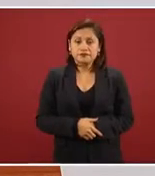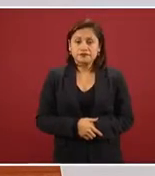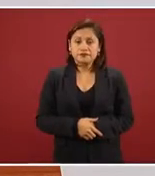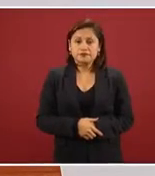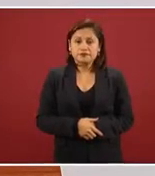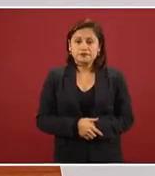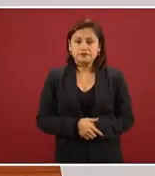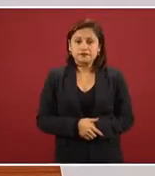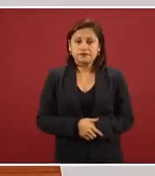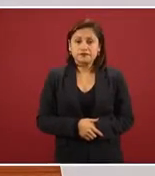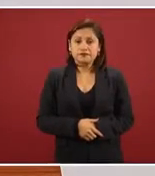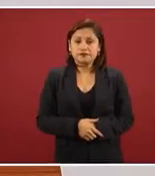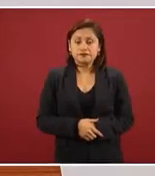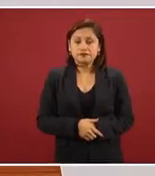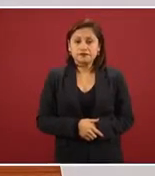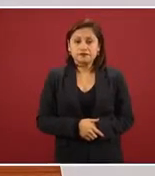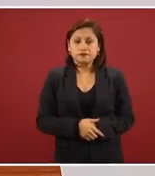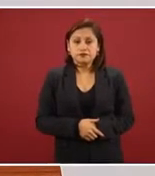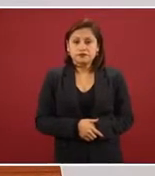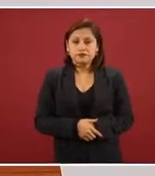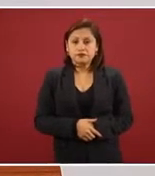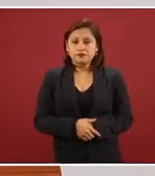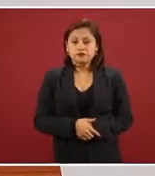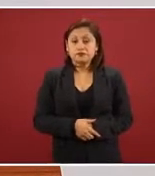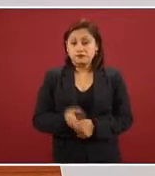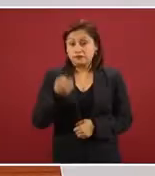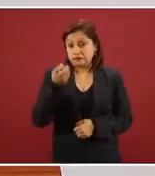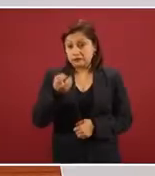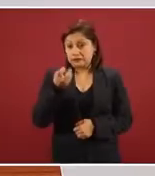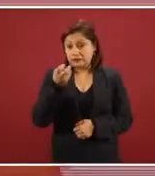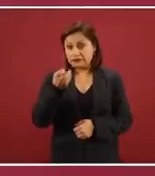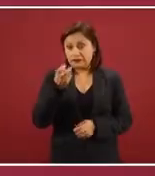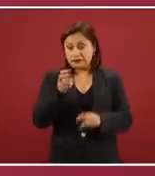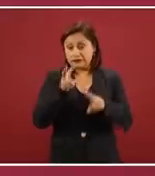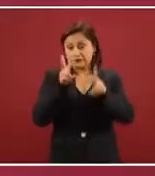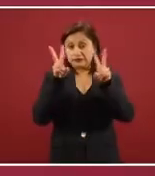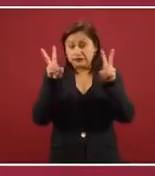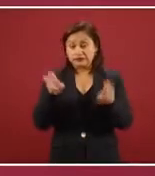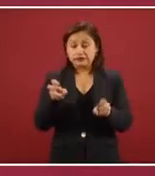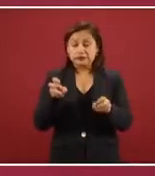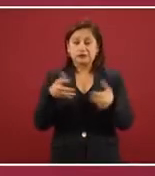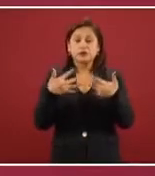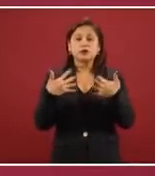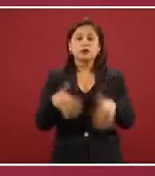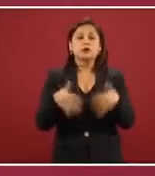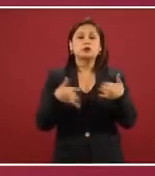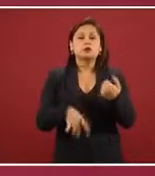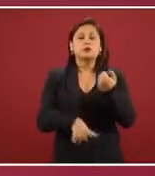s uno de los problemas más